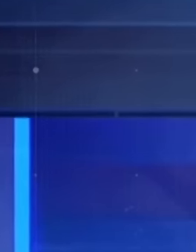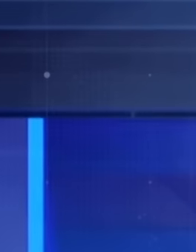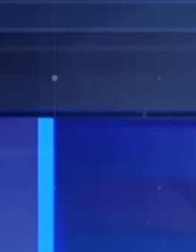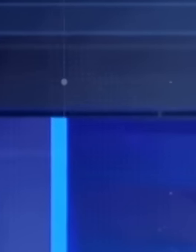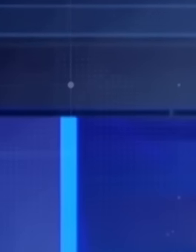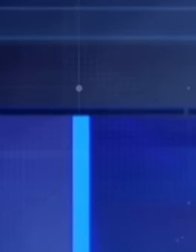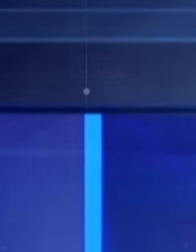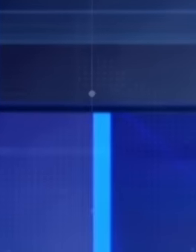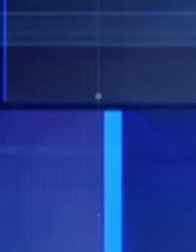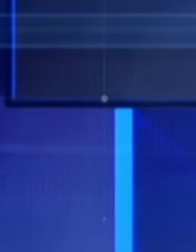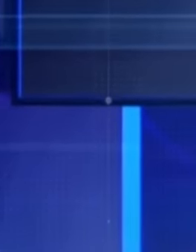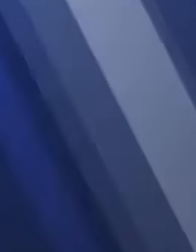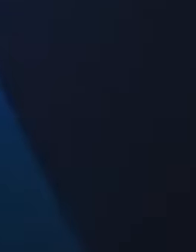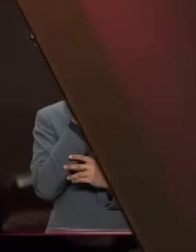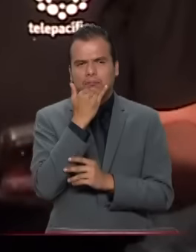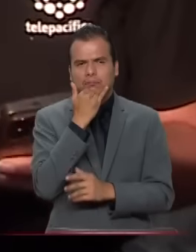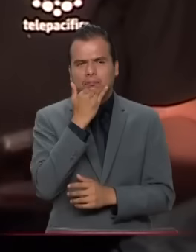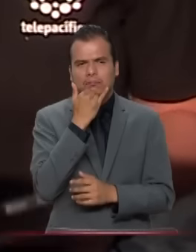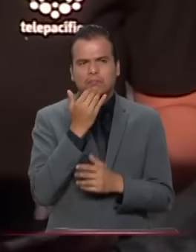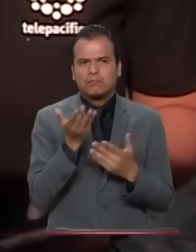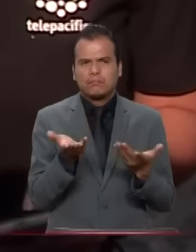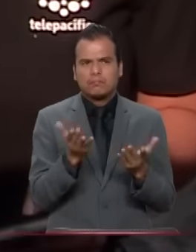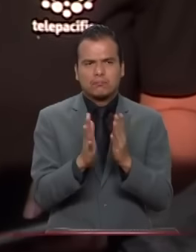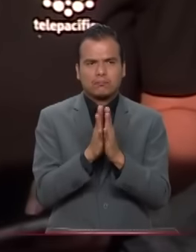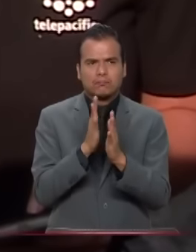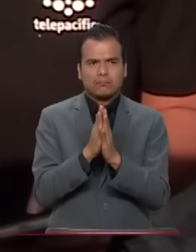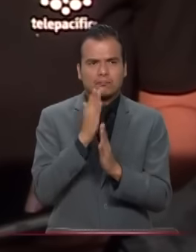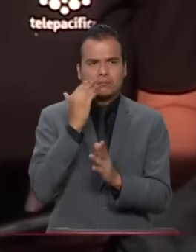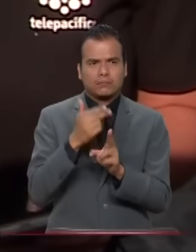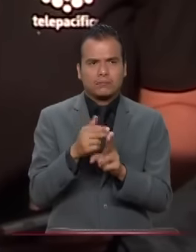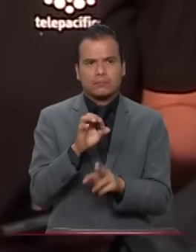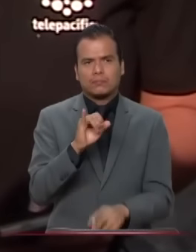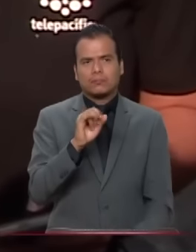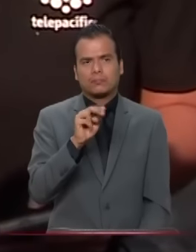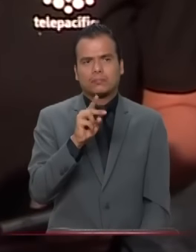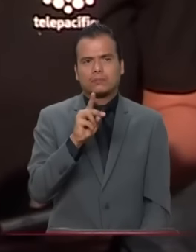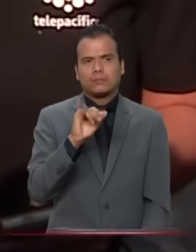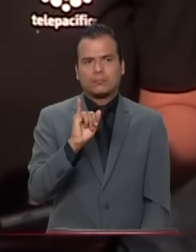sucedió? ¿Qué se conoce hasta este momento?